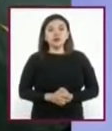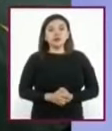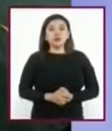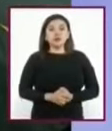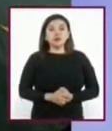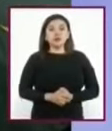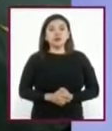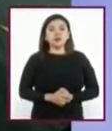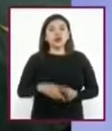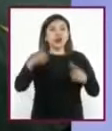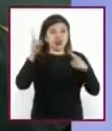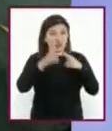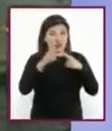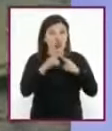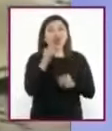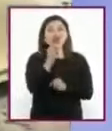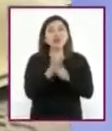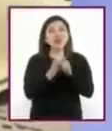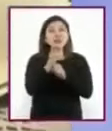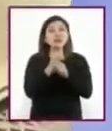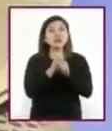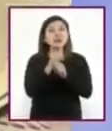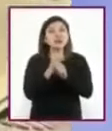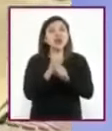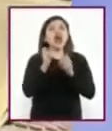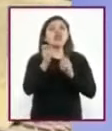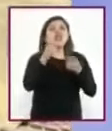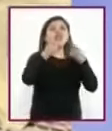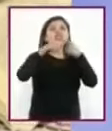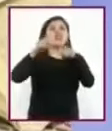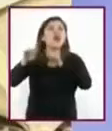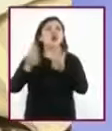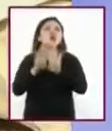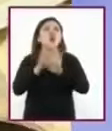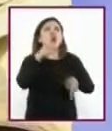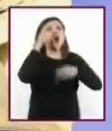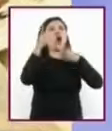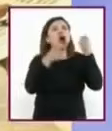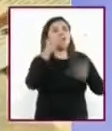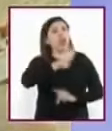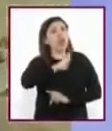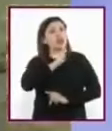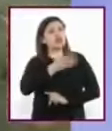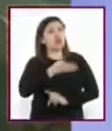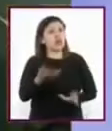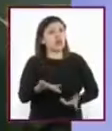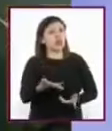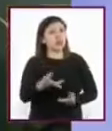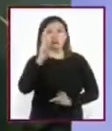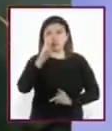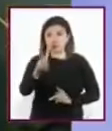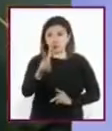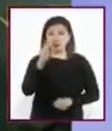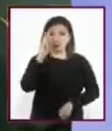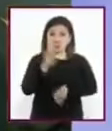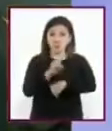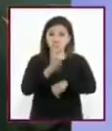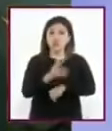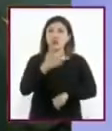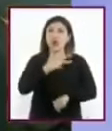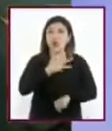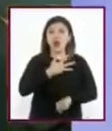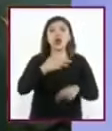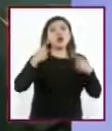Nos dejaron como tarea investigar sobre las diversas formas de hablar el español, tomando en cuenta la influencia de